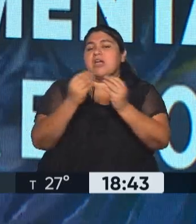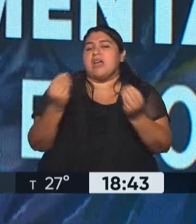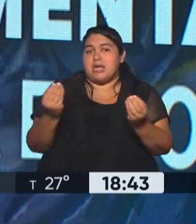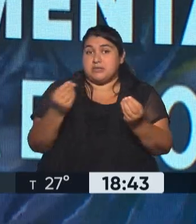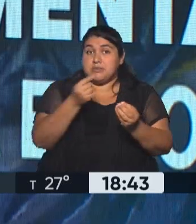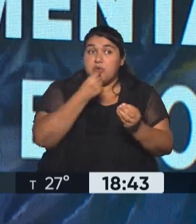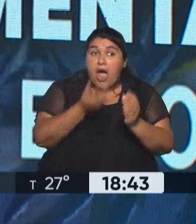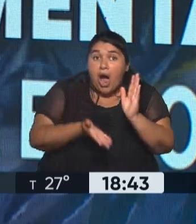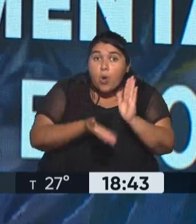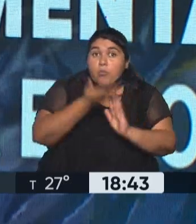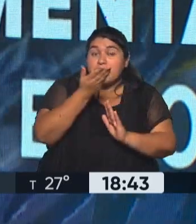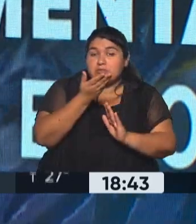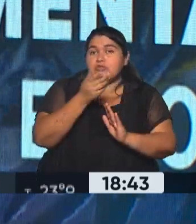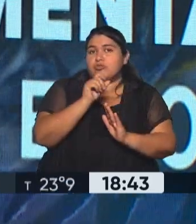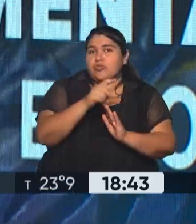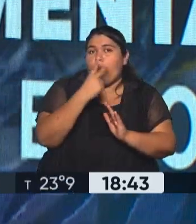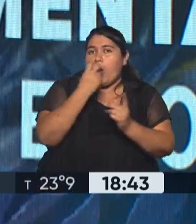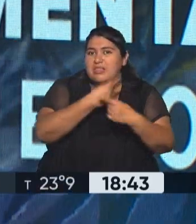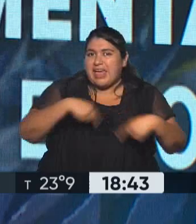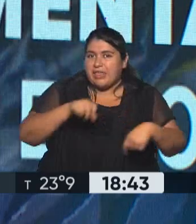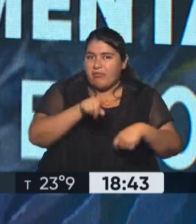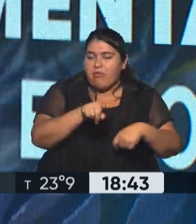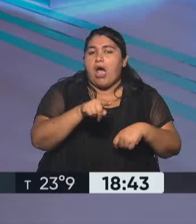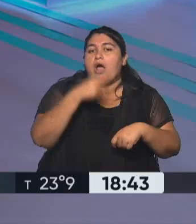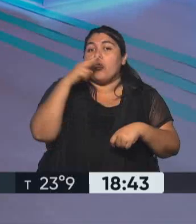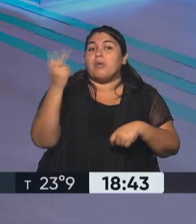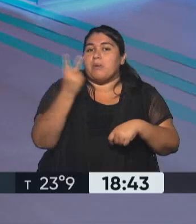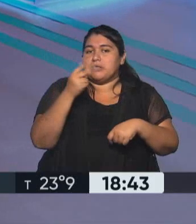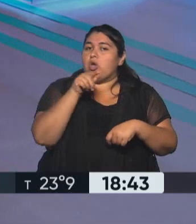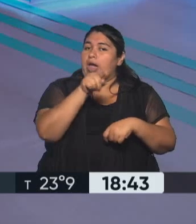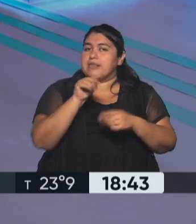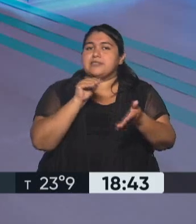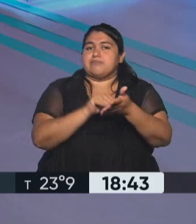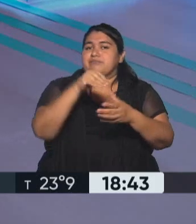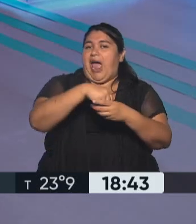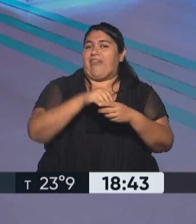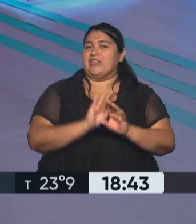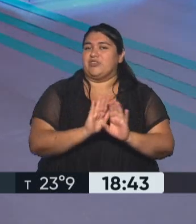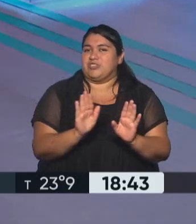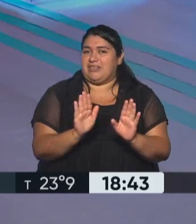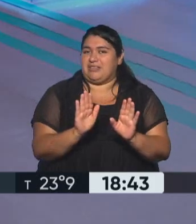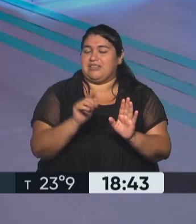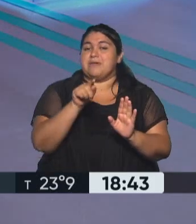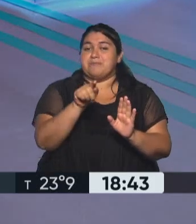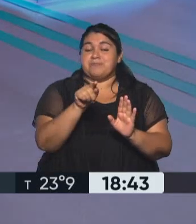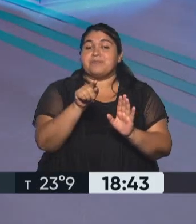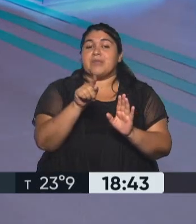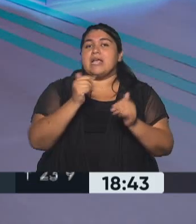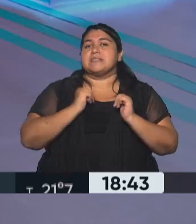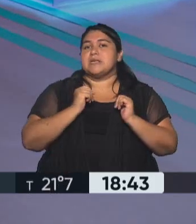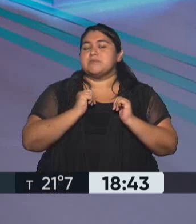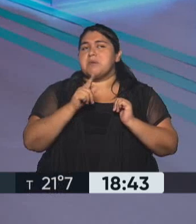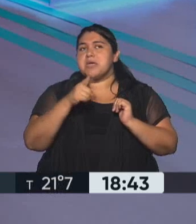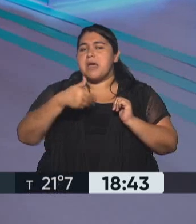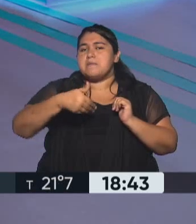aumento, si hay un incremento de tarifas determinado para 2022, este ya se tiene en cuenta. Es decir, se espera que para los usuarios